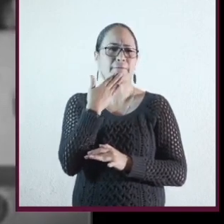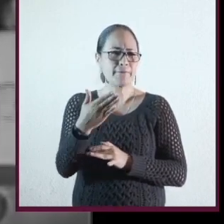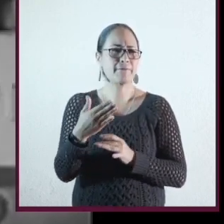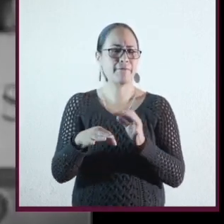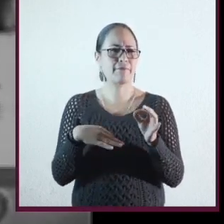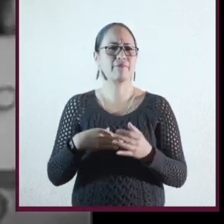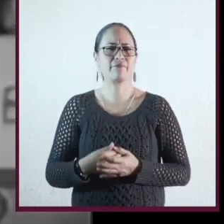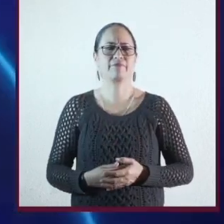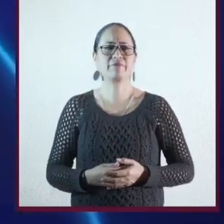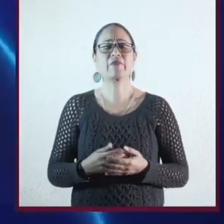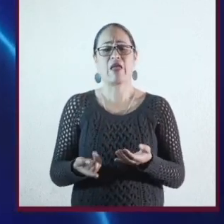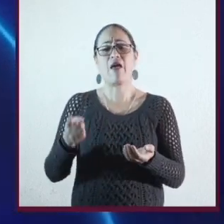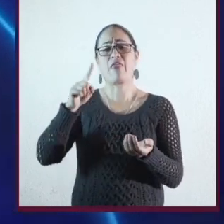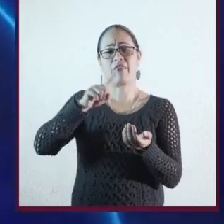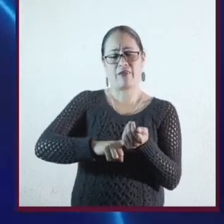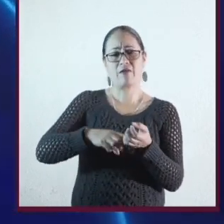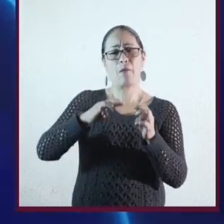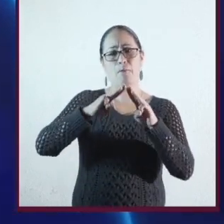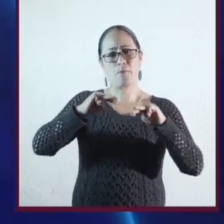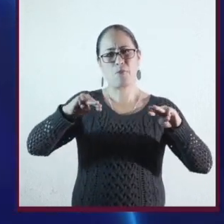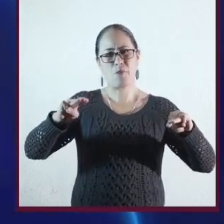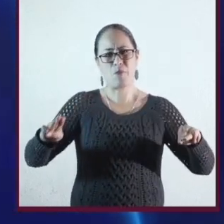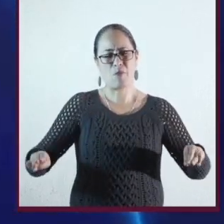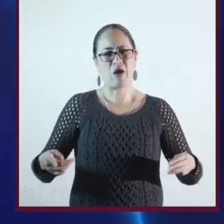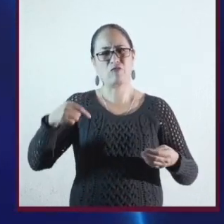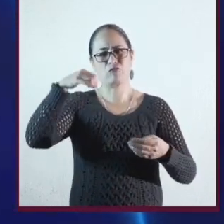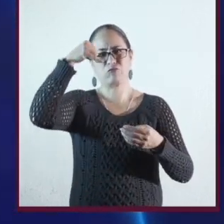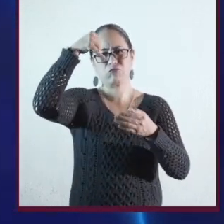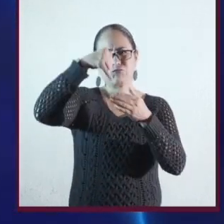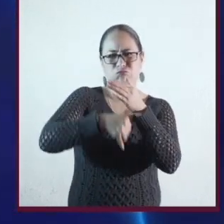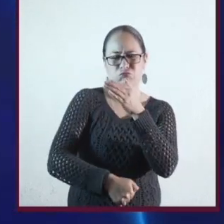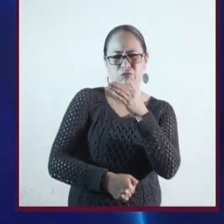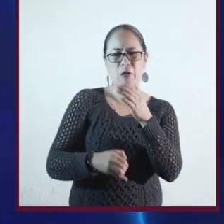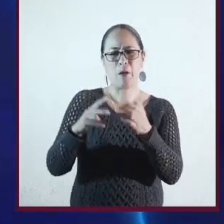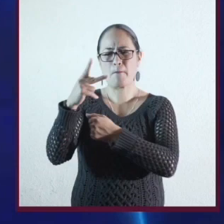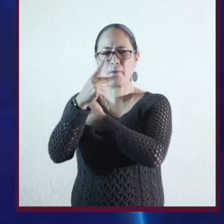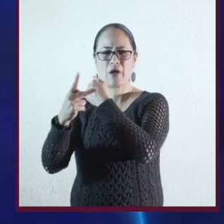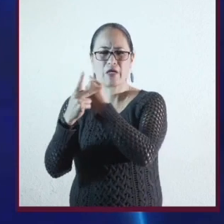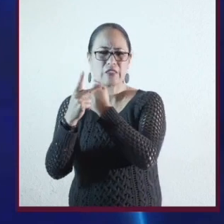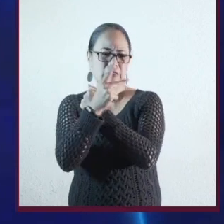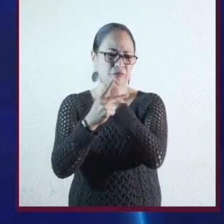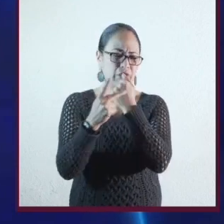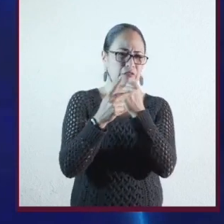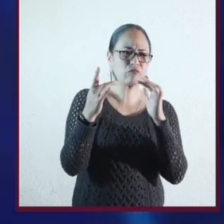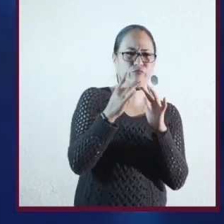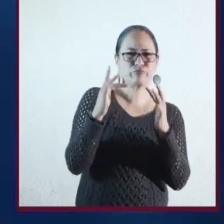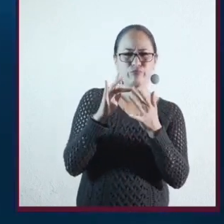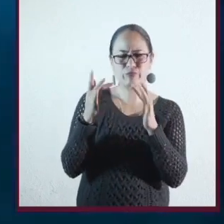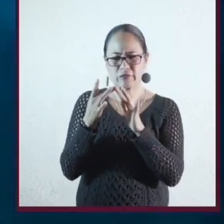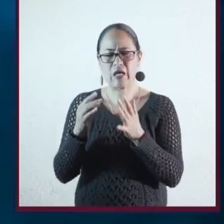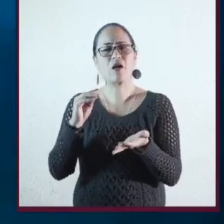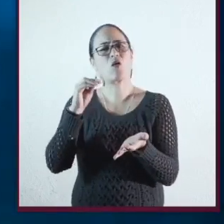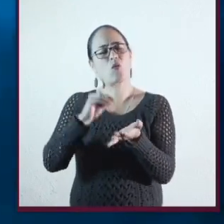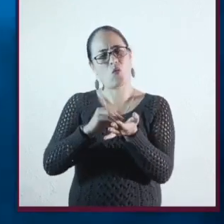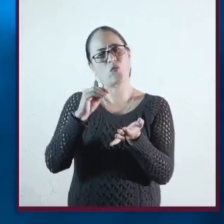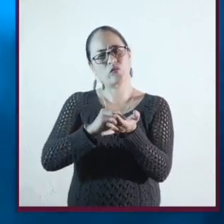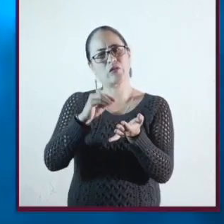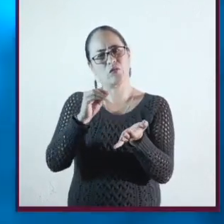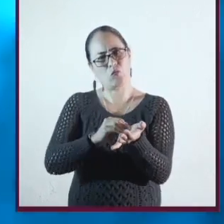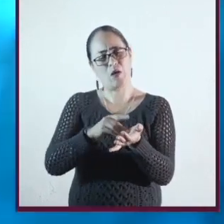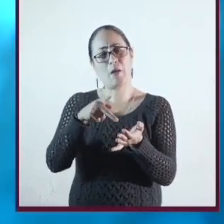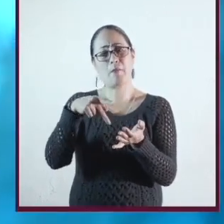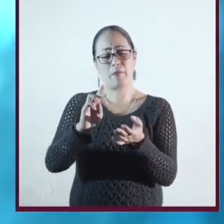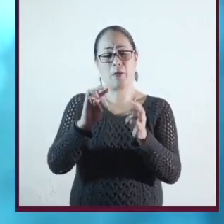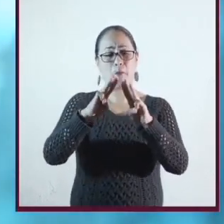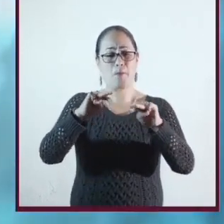idea del cableado submarino para conectar a los países de forma inmediata sigue vigente hoy, pero ahora los cables que atraviesan